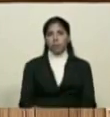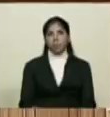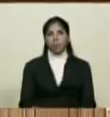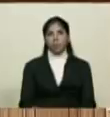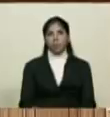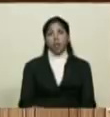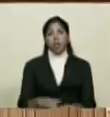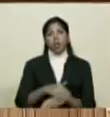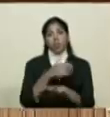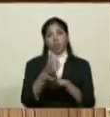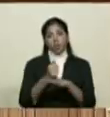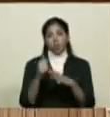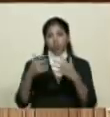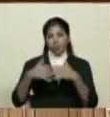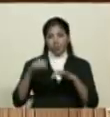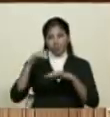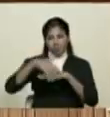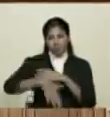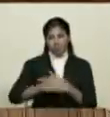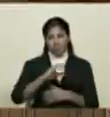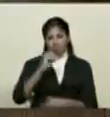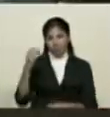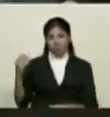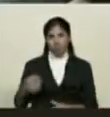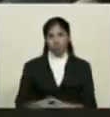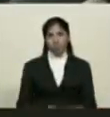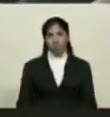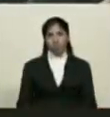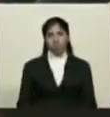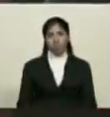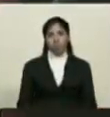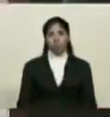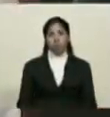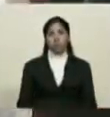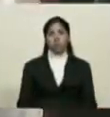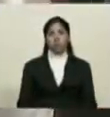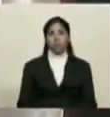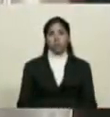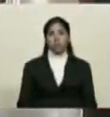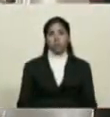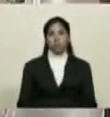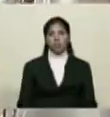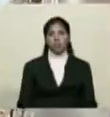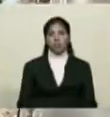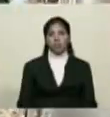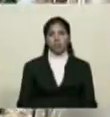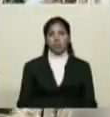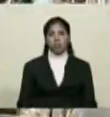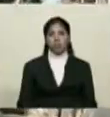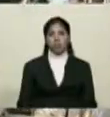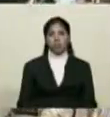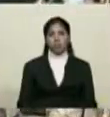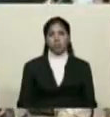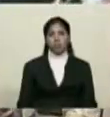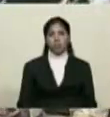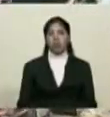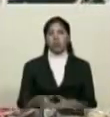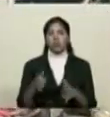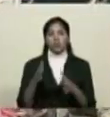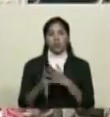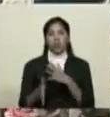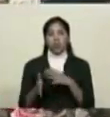faja petrolífera del Orinoco, a quien el Ministerio Público imputó los delitos de peculado doloso propio y asociación para